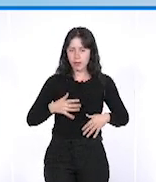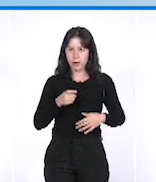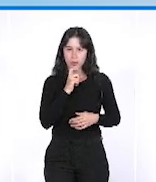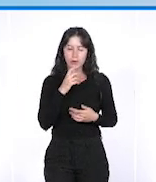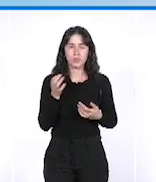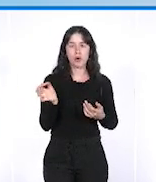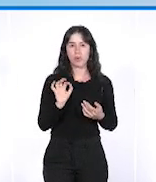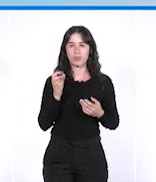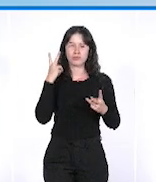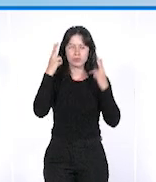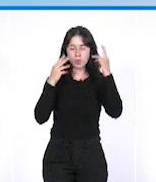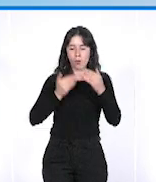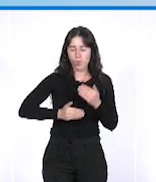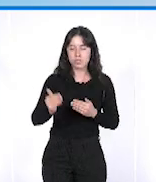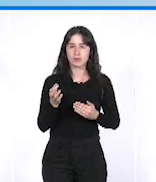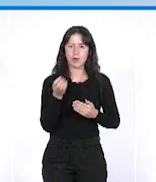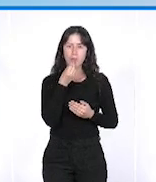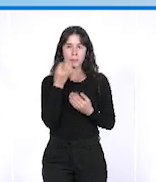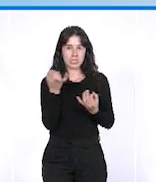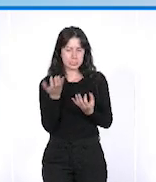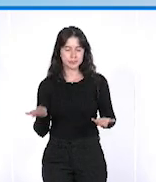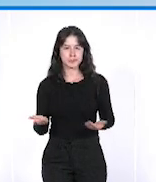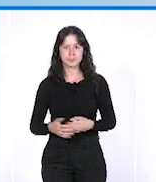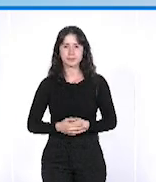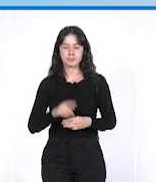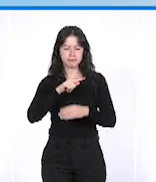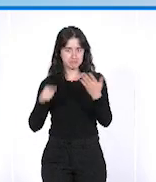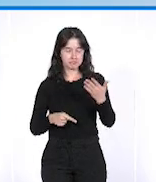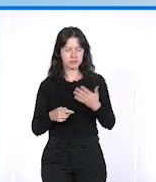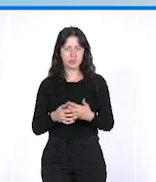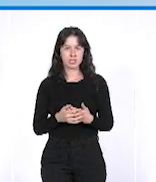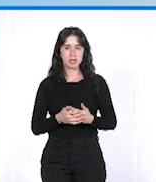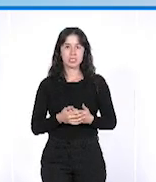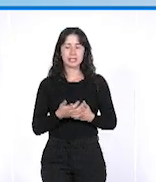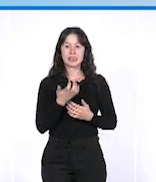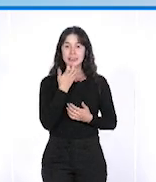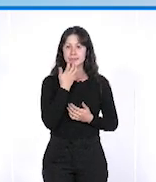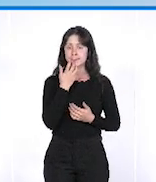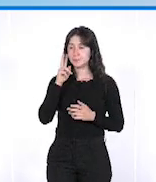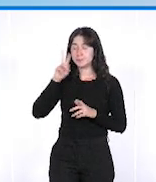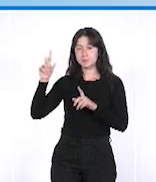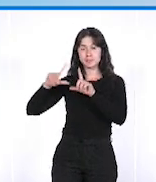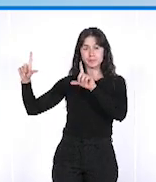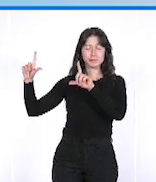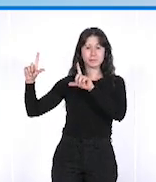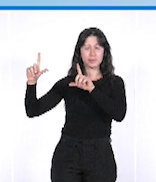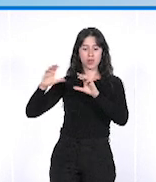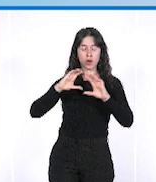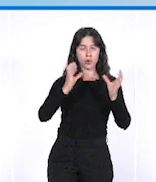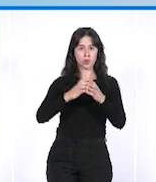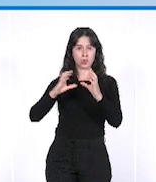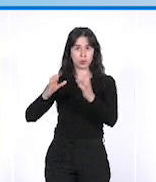pelo Qué comer o cuándo irse a dormir no e si veis ambos grupos los las personas